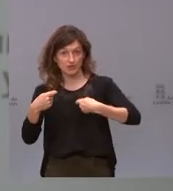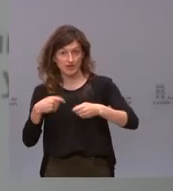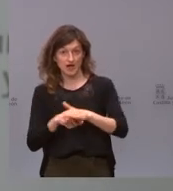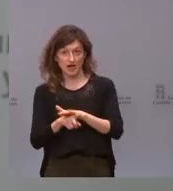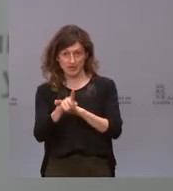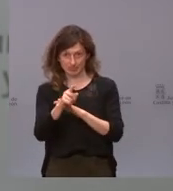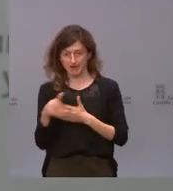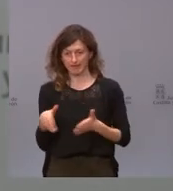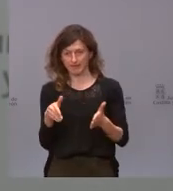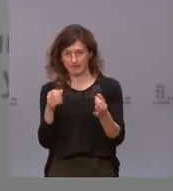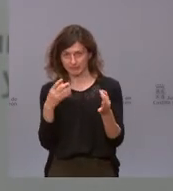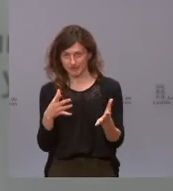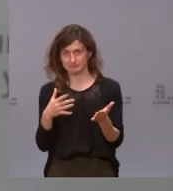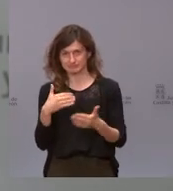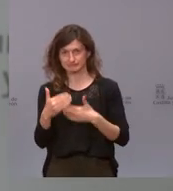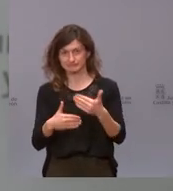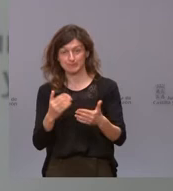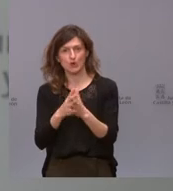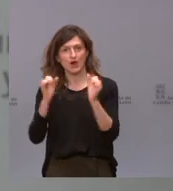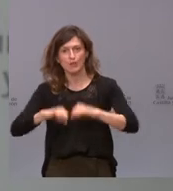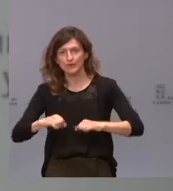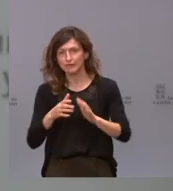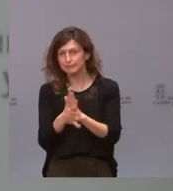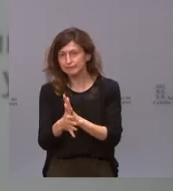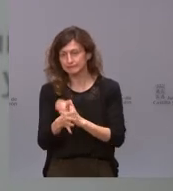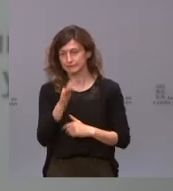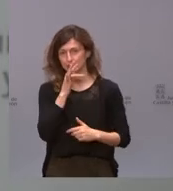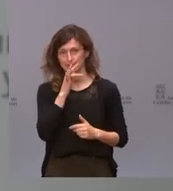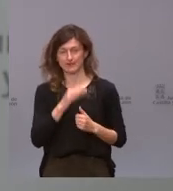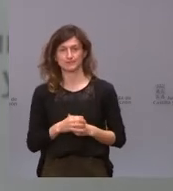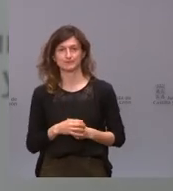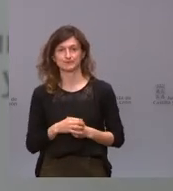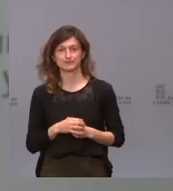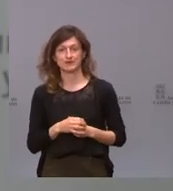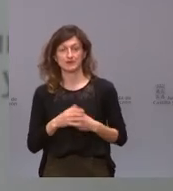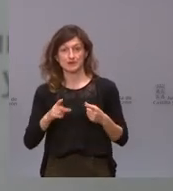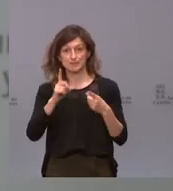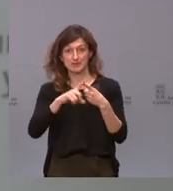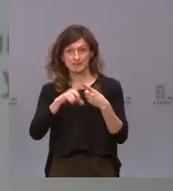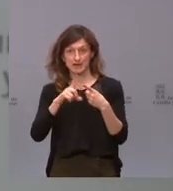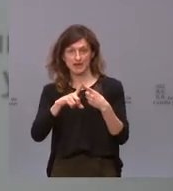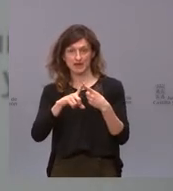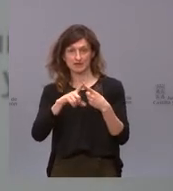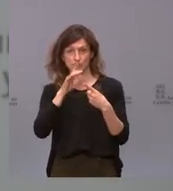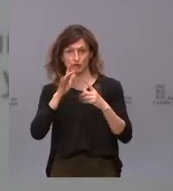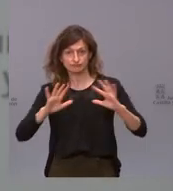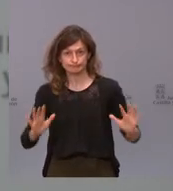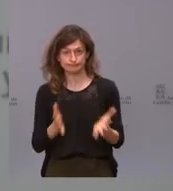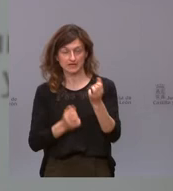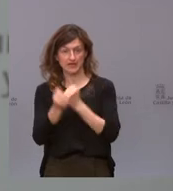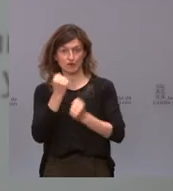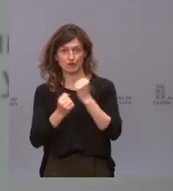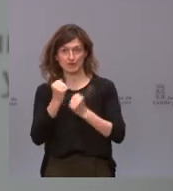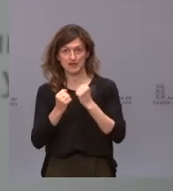camino pero no hay un acuerdo definitivo respecto a la primera de la reactivación económica